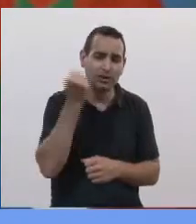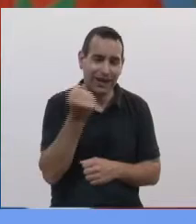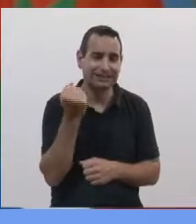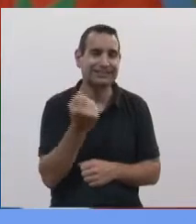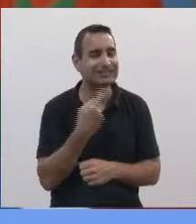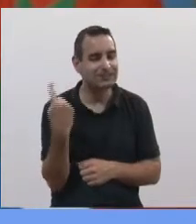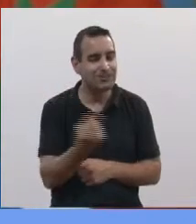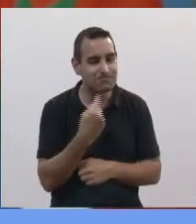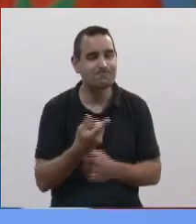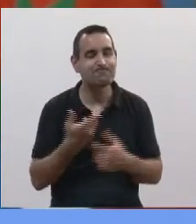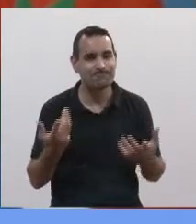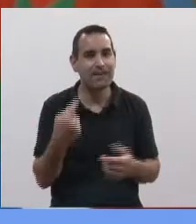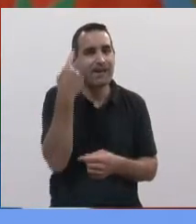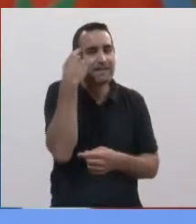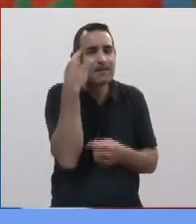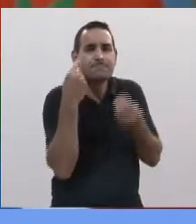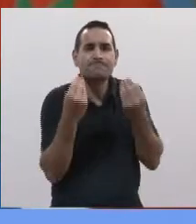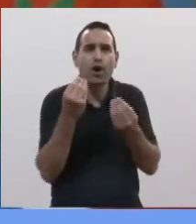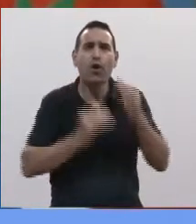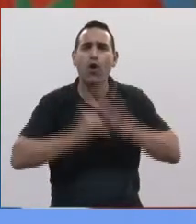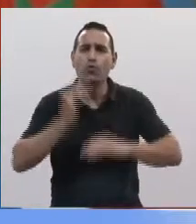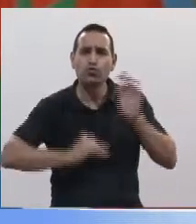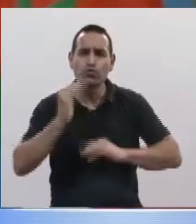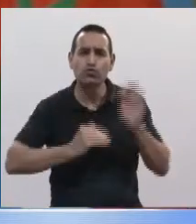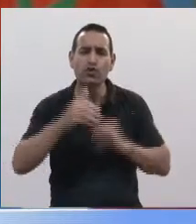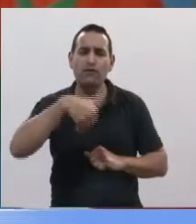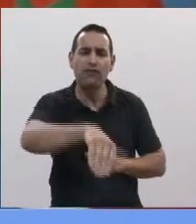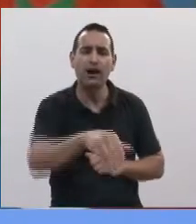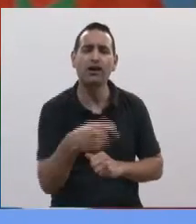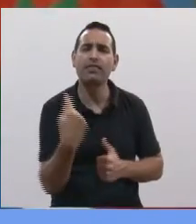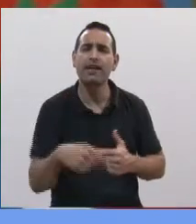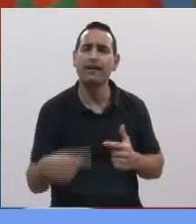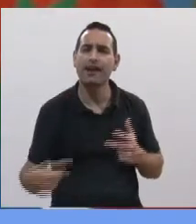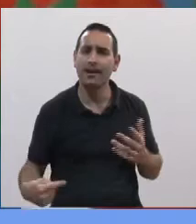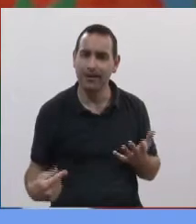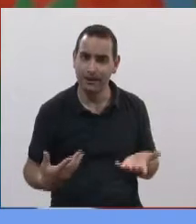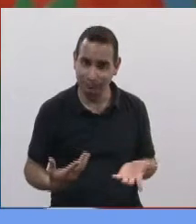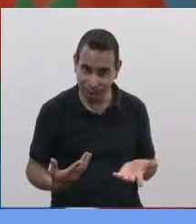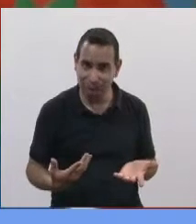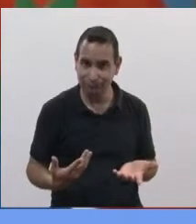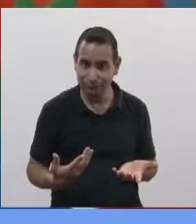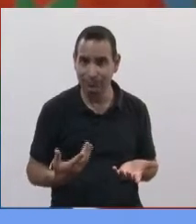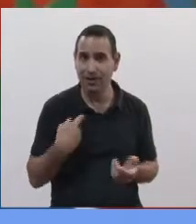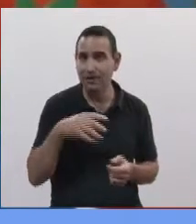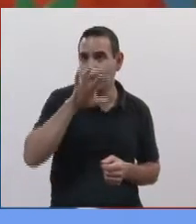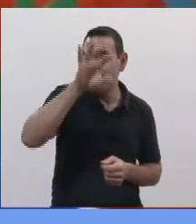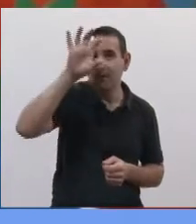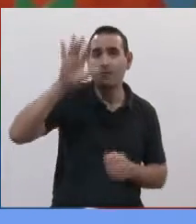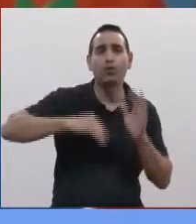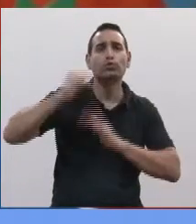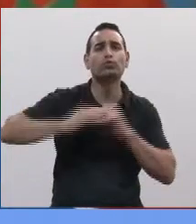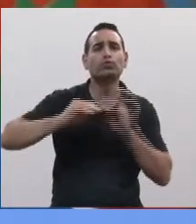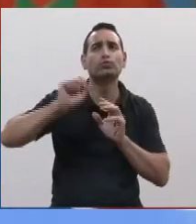nosotros podamos saber cuáles son las obras que se van a realizar en cada una de nuestras